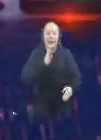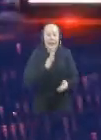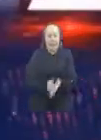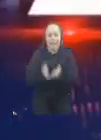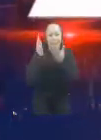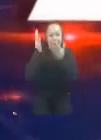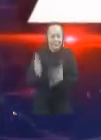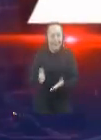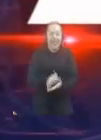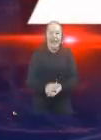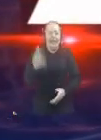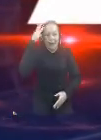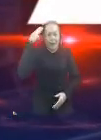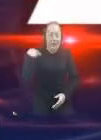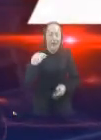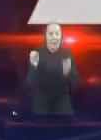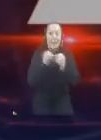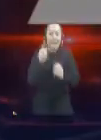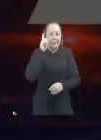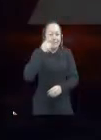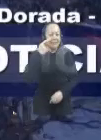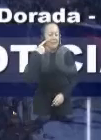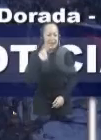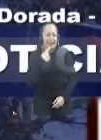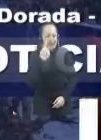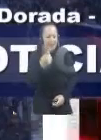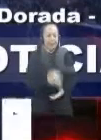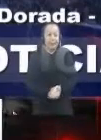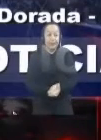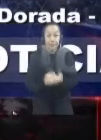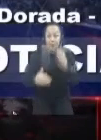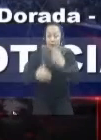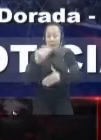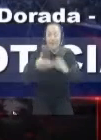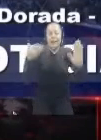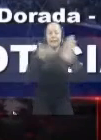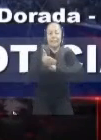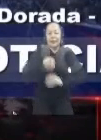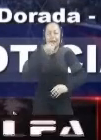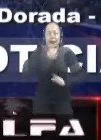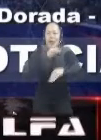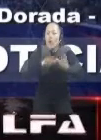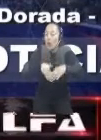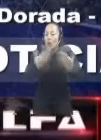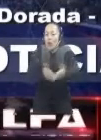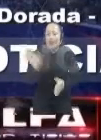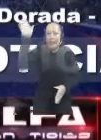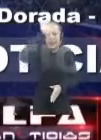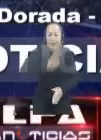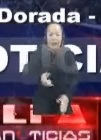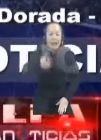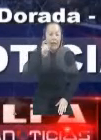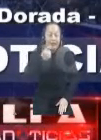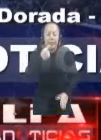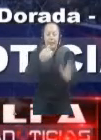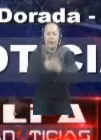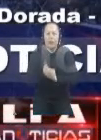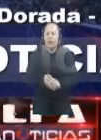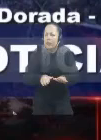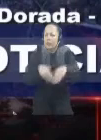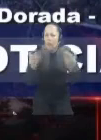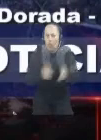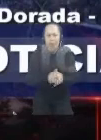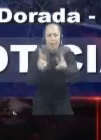Valencia y Gustavo Arias. Iniciamos con noticias del departamento de Caldas, pues autoridades